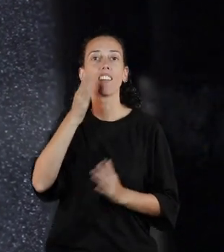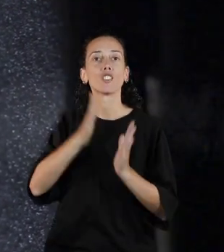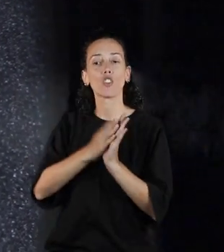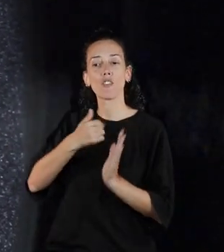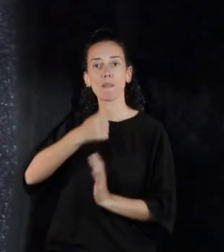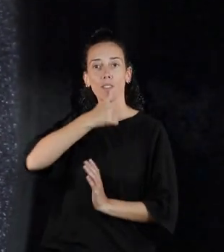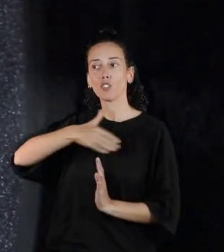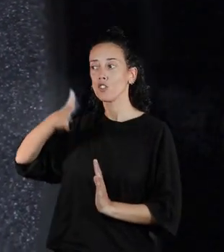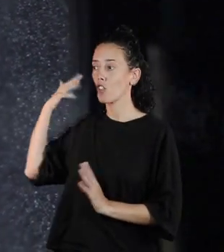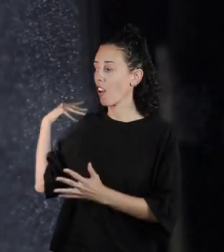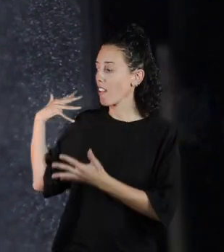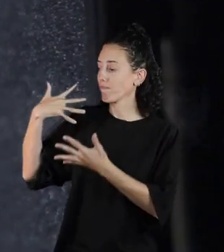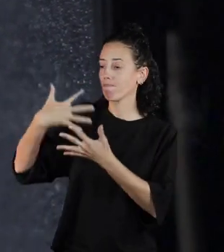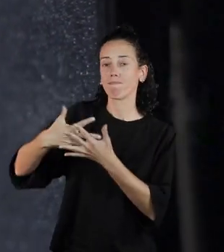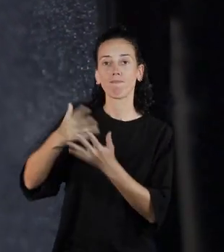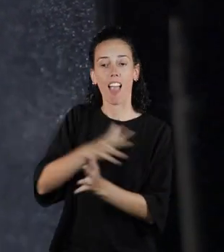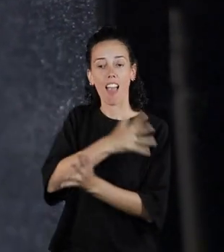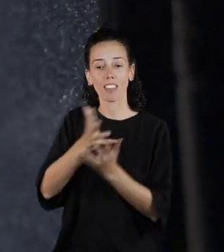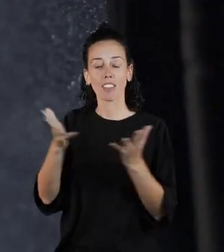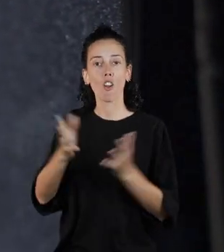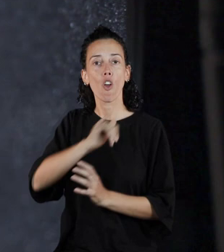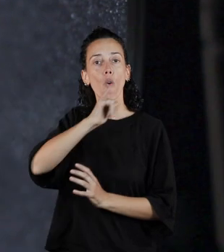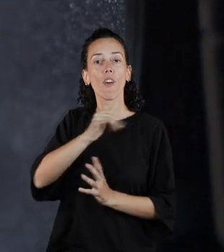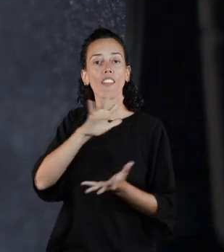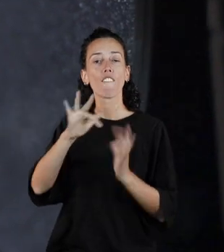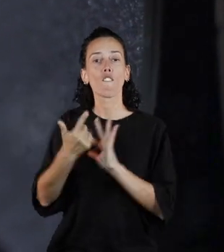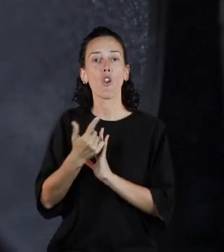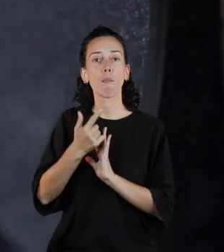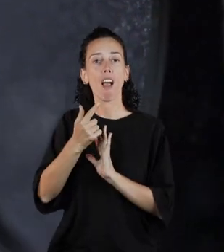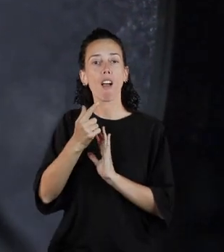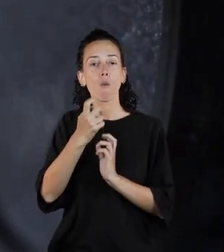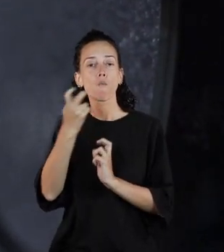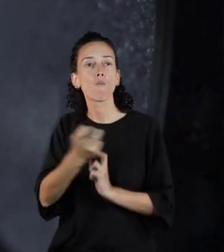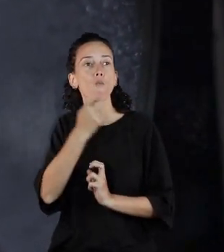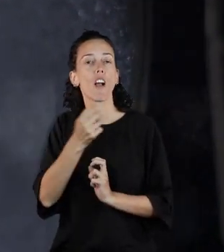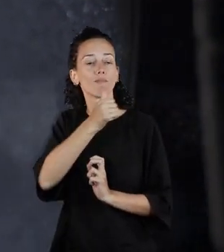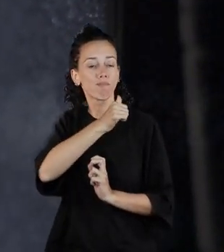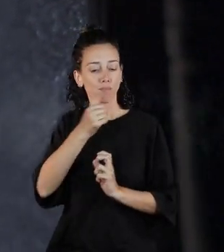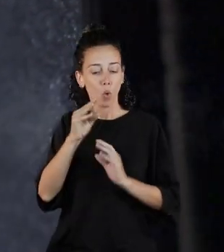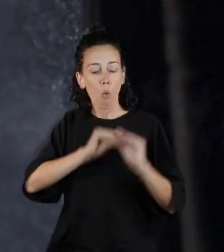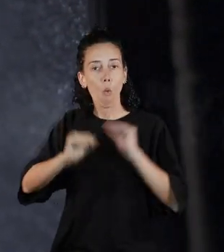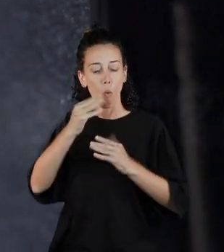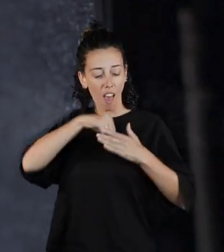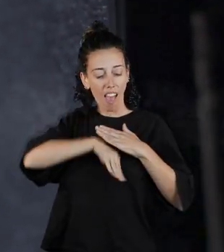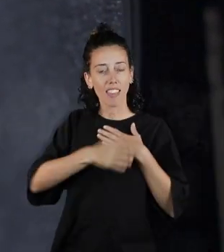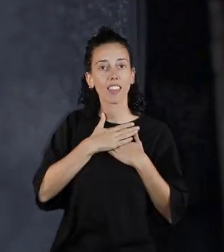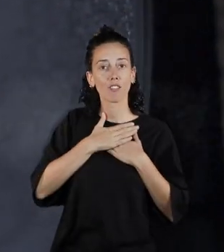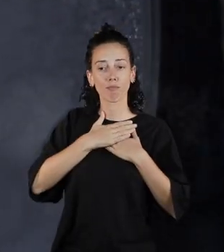a todo lo que viví en estos años, es una forma de sanar, de trascender.